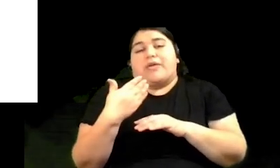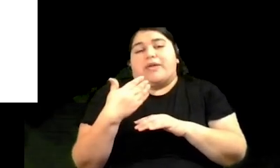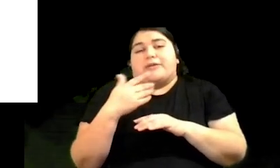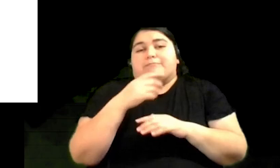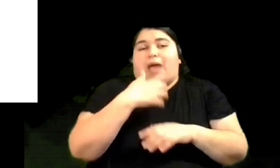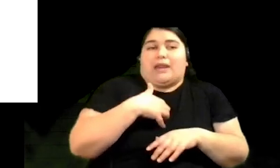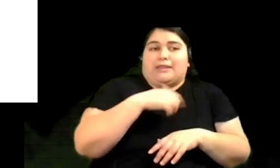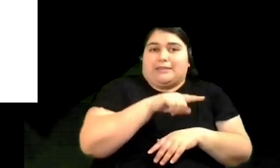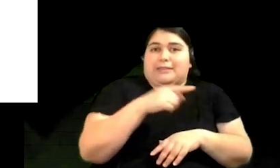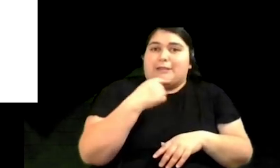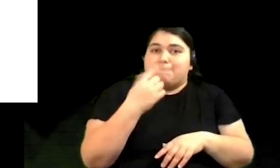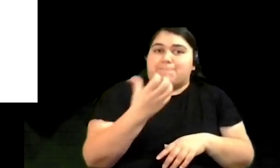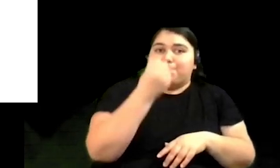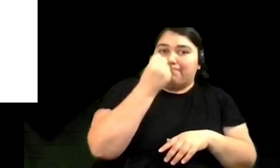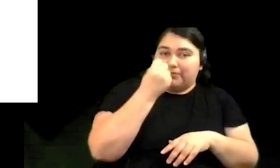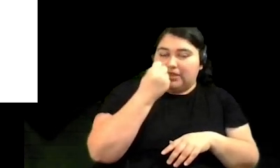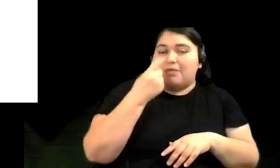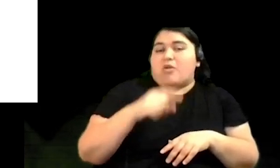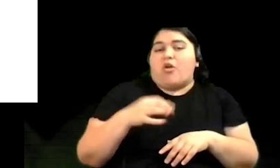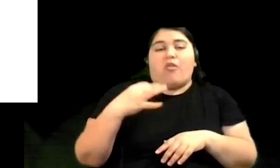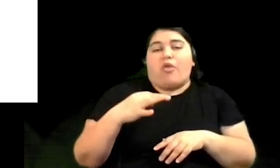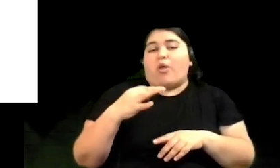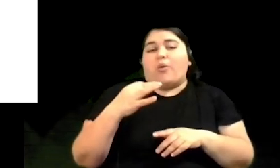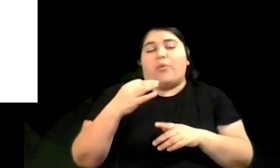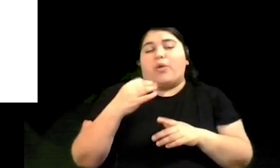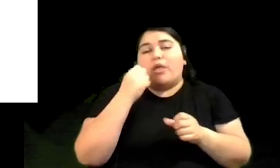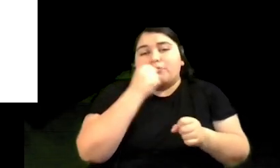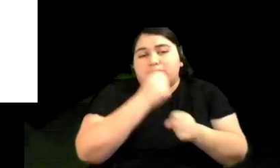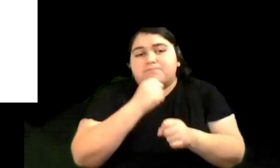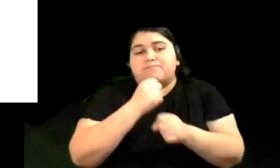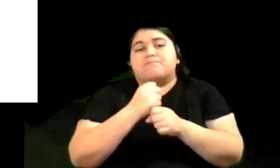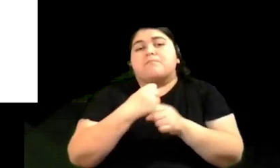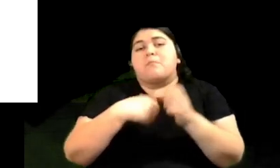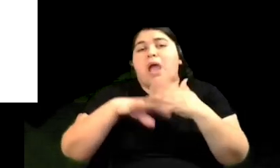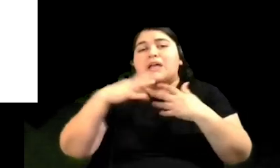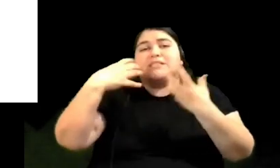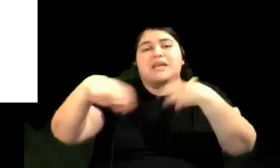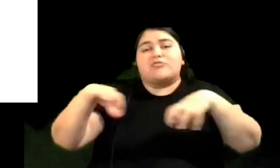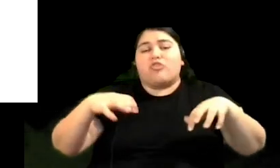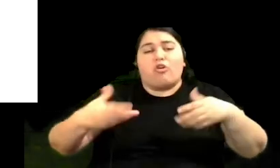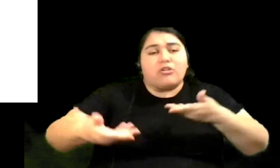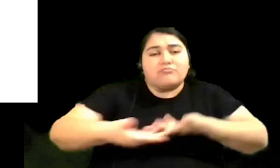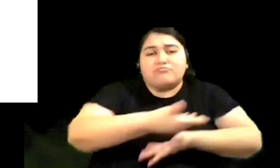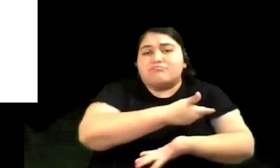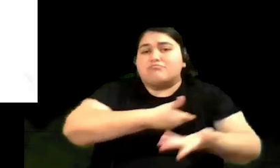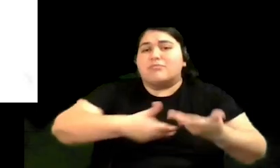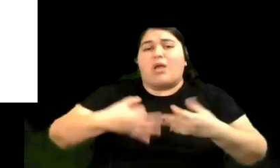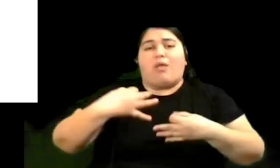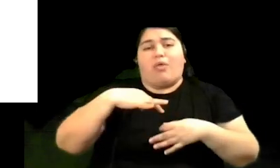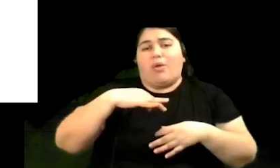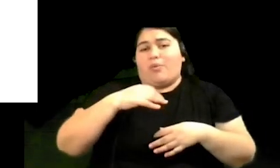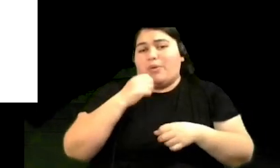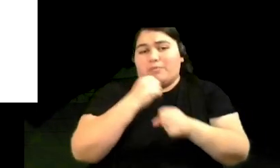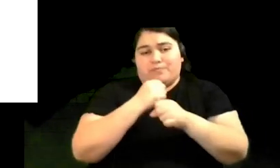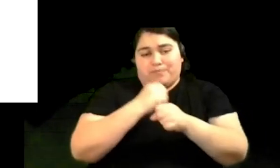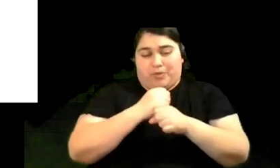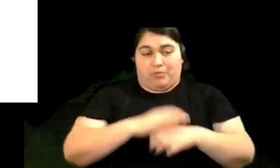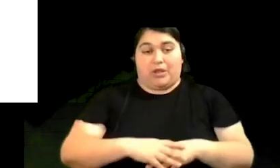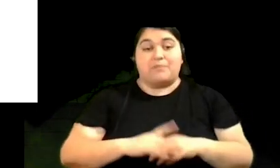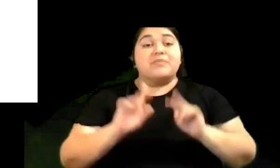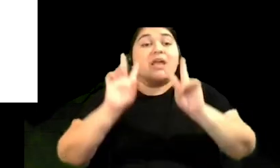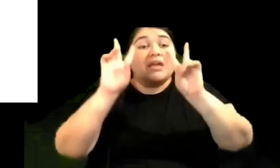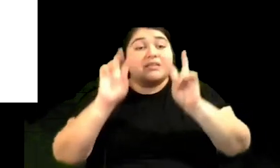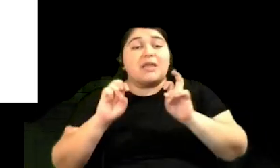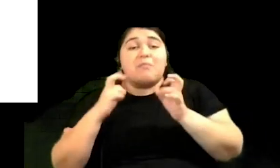por eso, porque todos estos se tienen que trabajar entre todos los sectores de la sociedad. El aspecto tributario, ver como